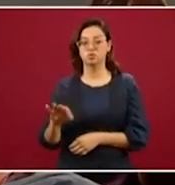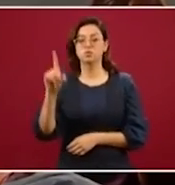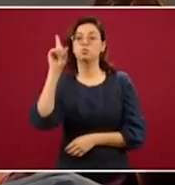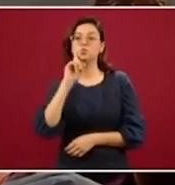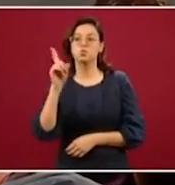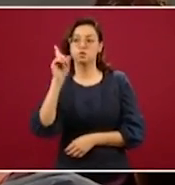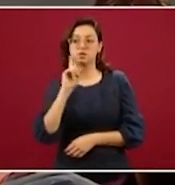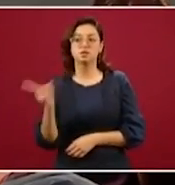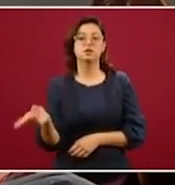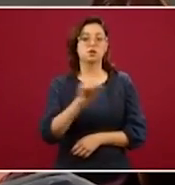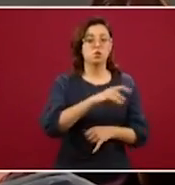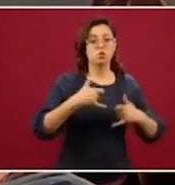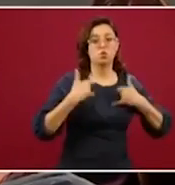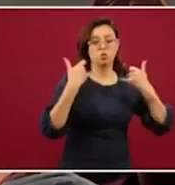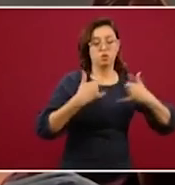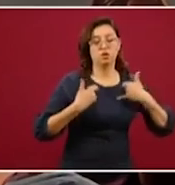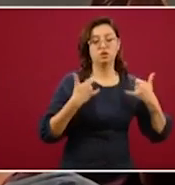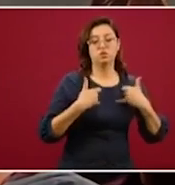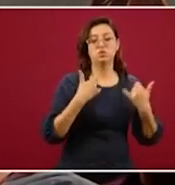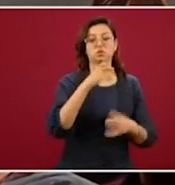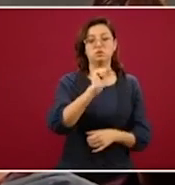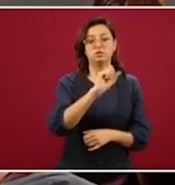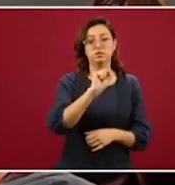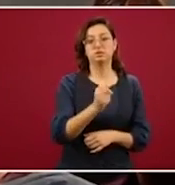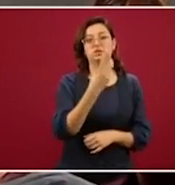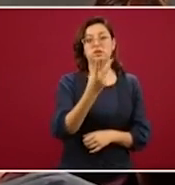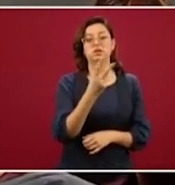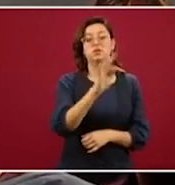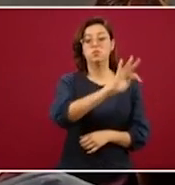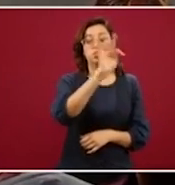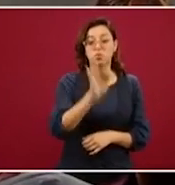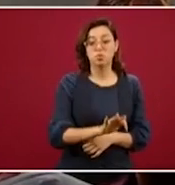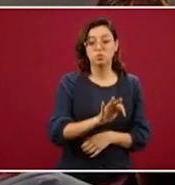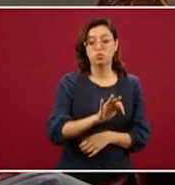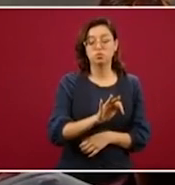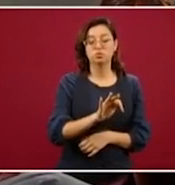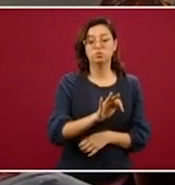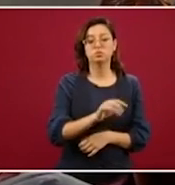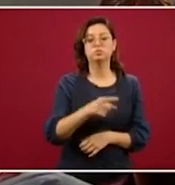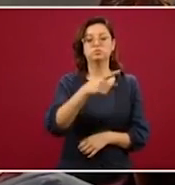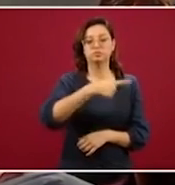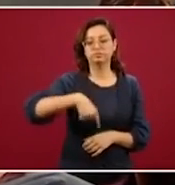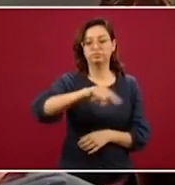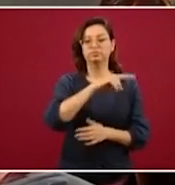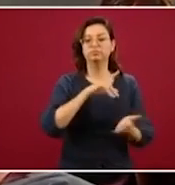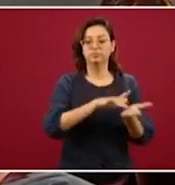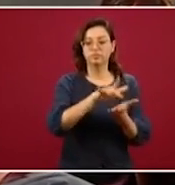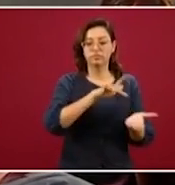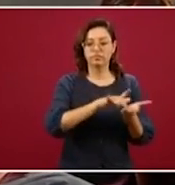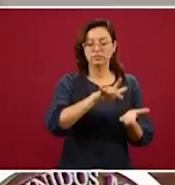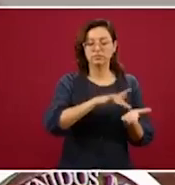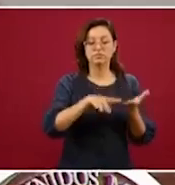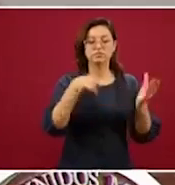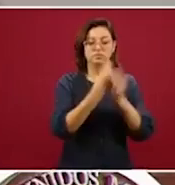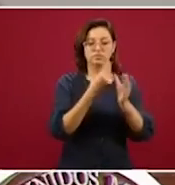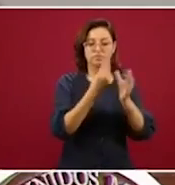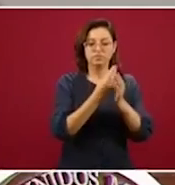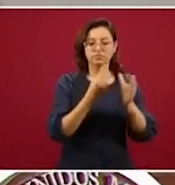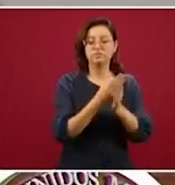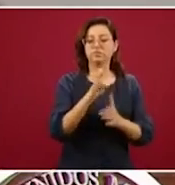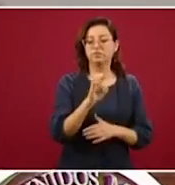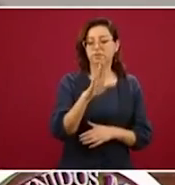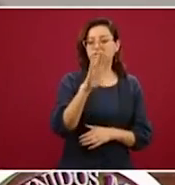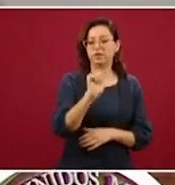Futuro, poco más del 61% de las que han recibido su capacitación, su beca el año